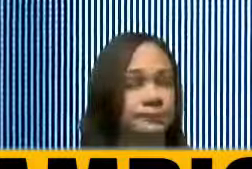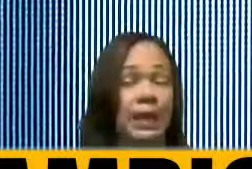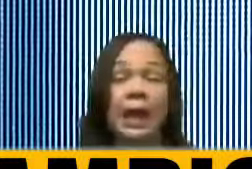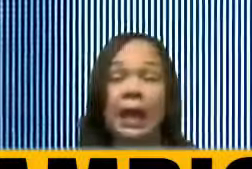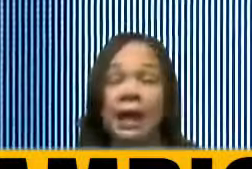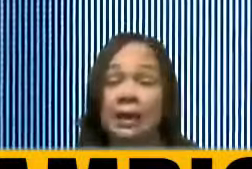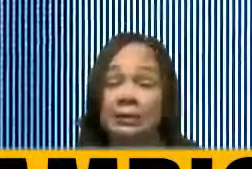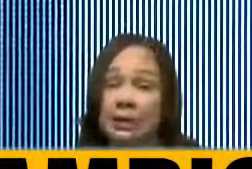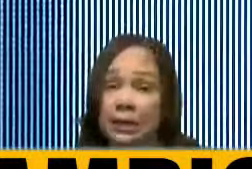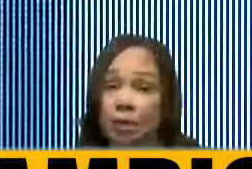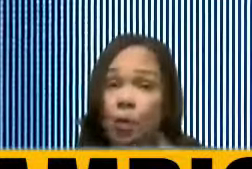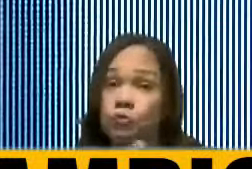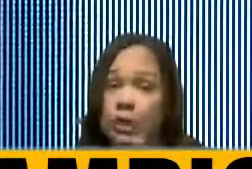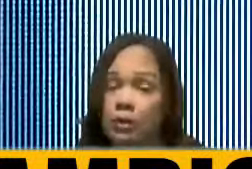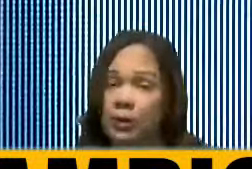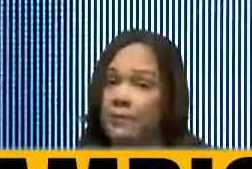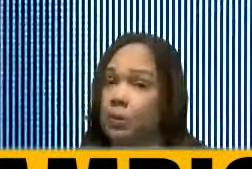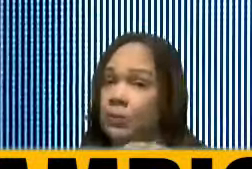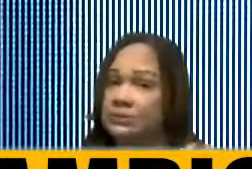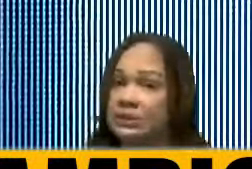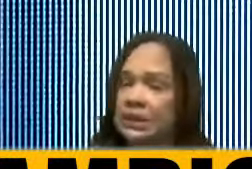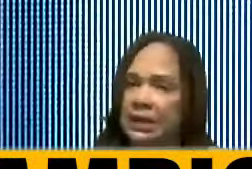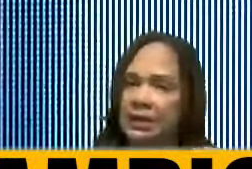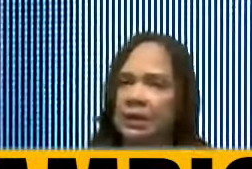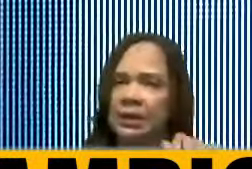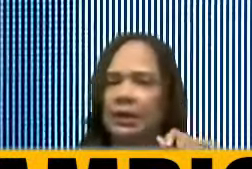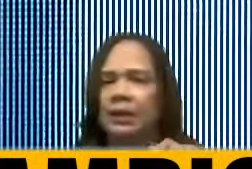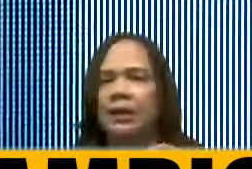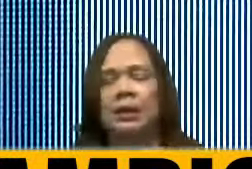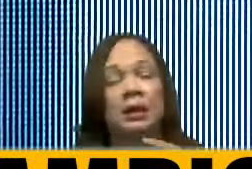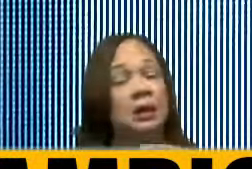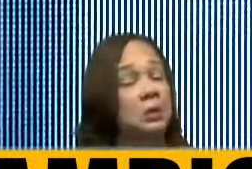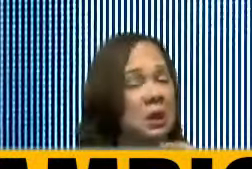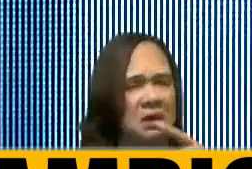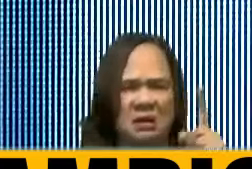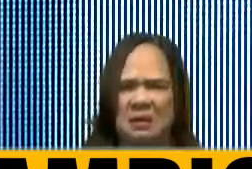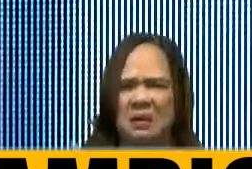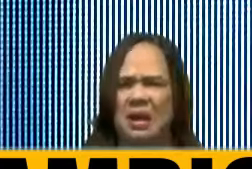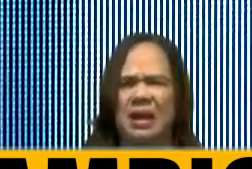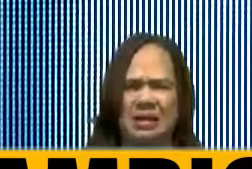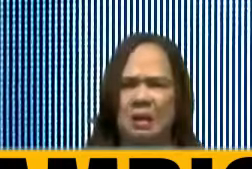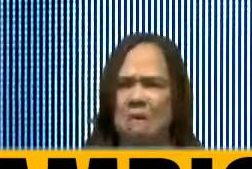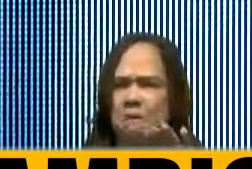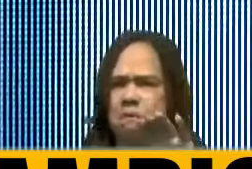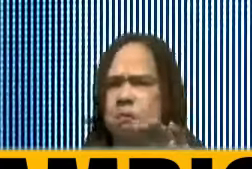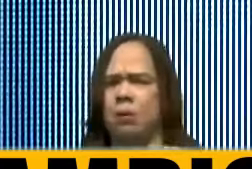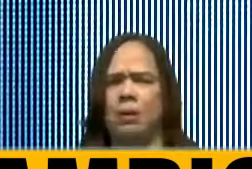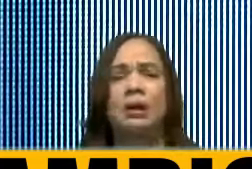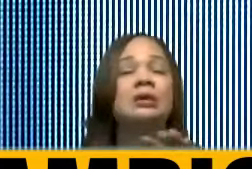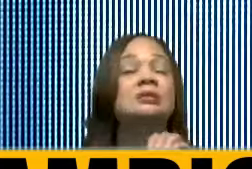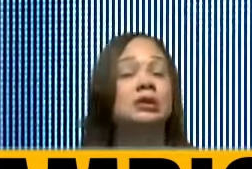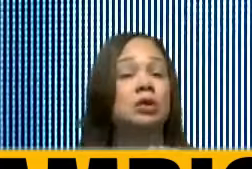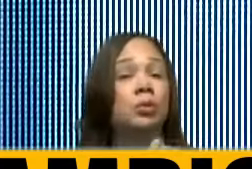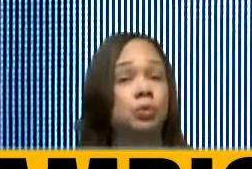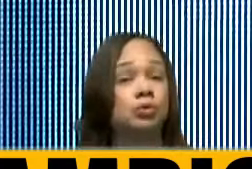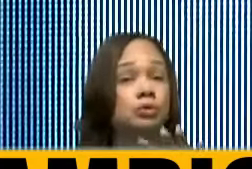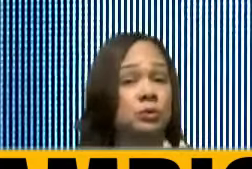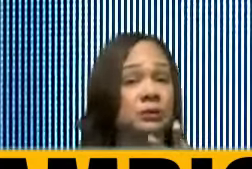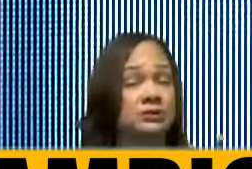publicidad el que lo ha criticado incluso la oposición es un 0.56